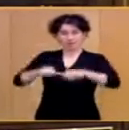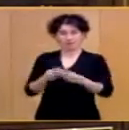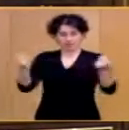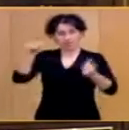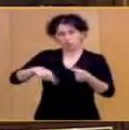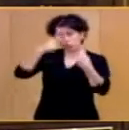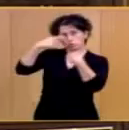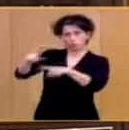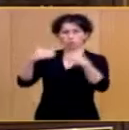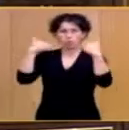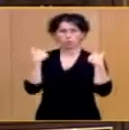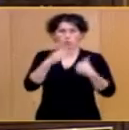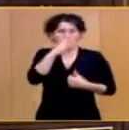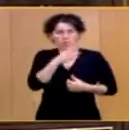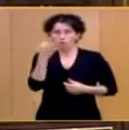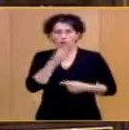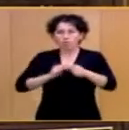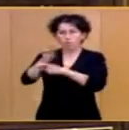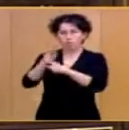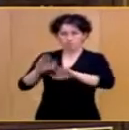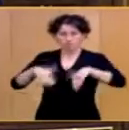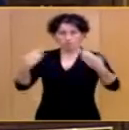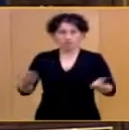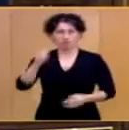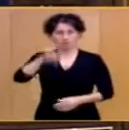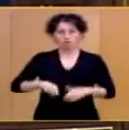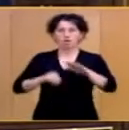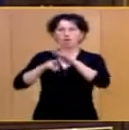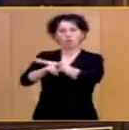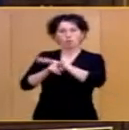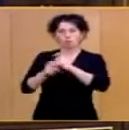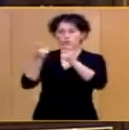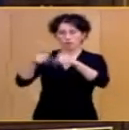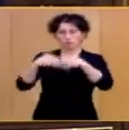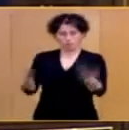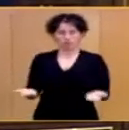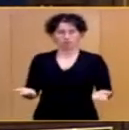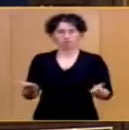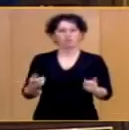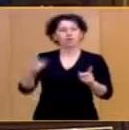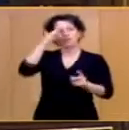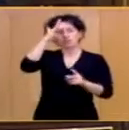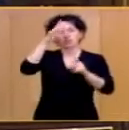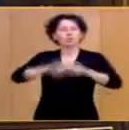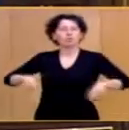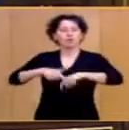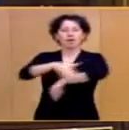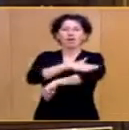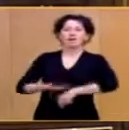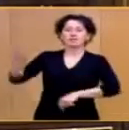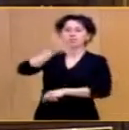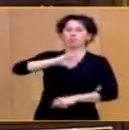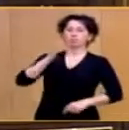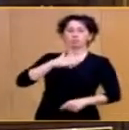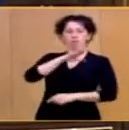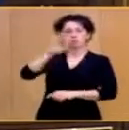necesario incrementar significativamente sus recursos, olvidarse del dogma de que el Estado tiene que reservarse para sí el